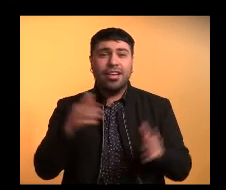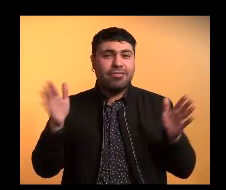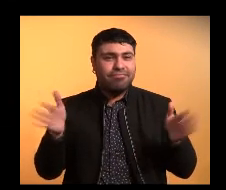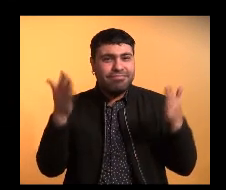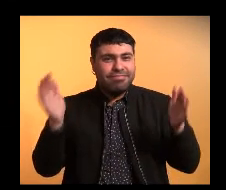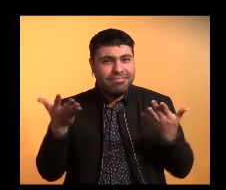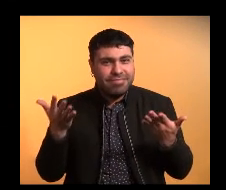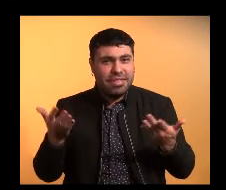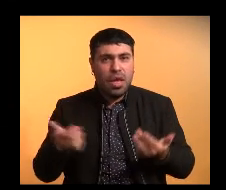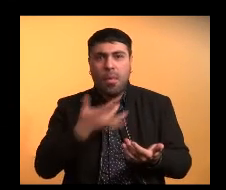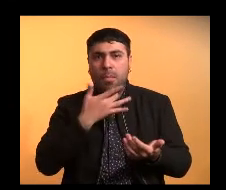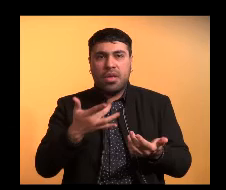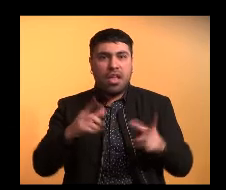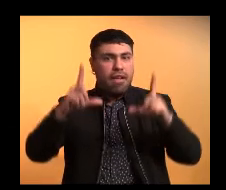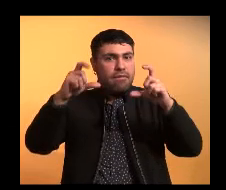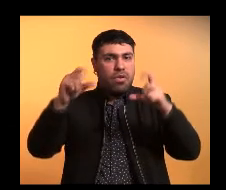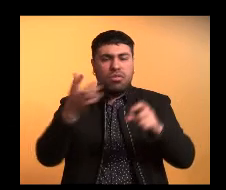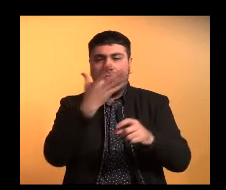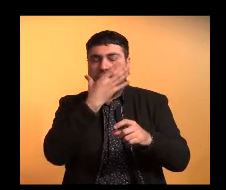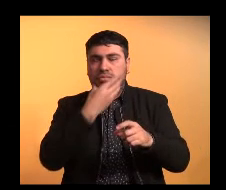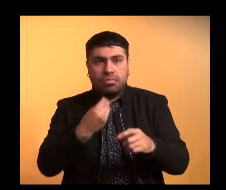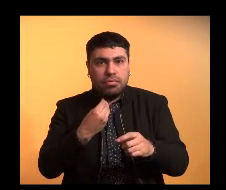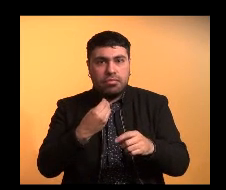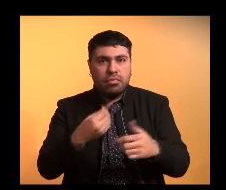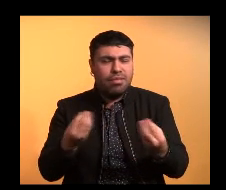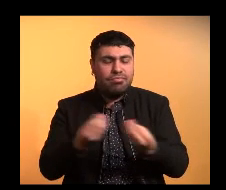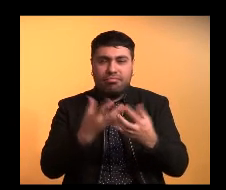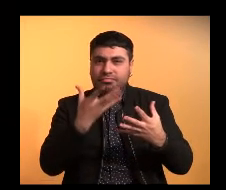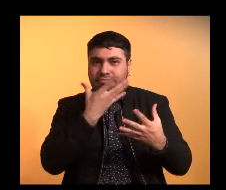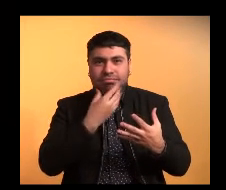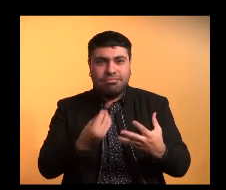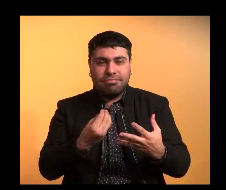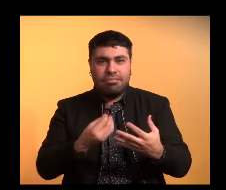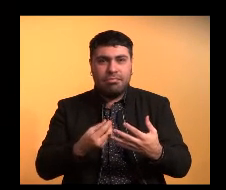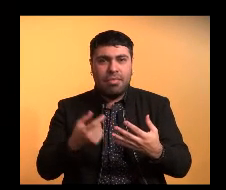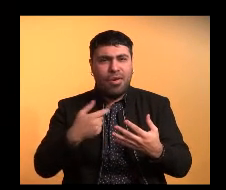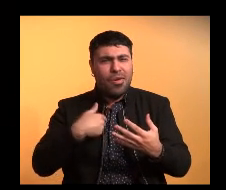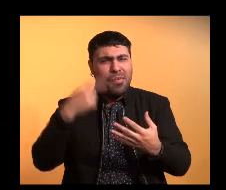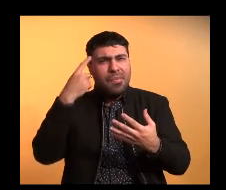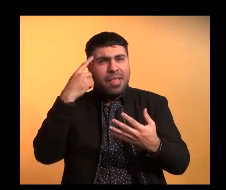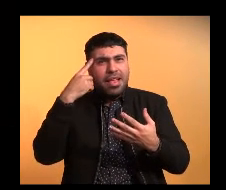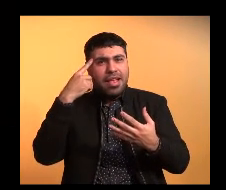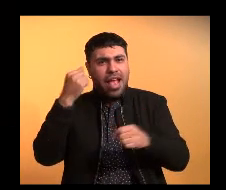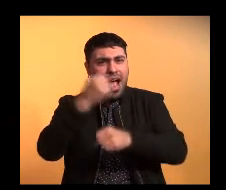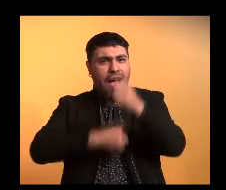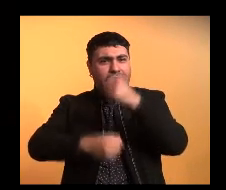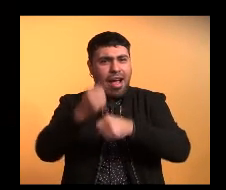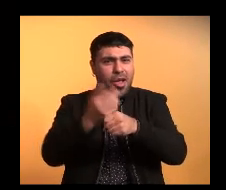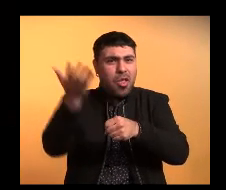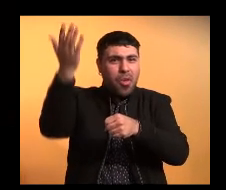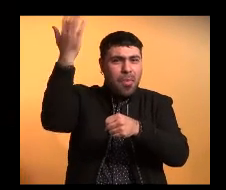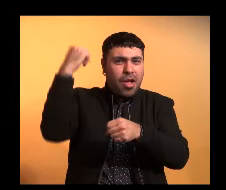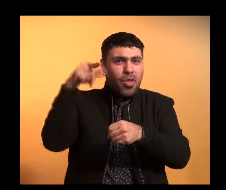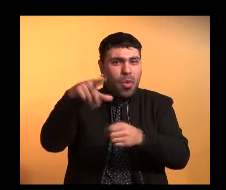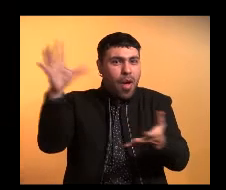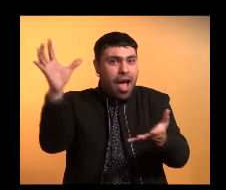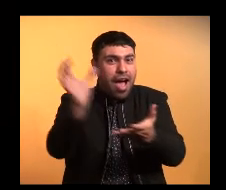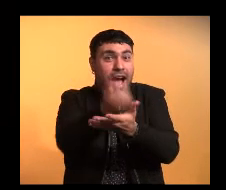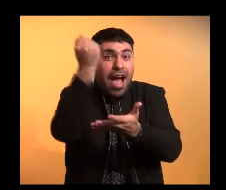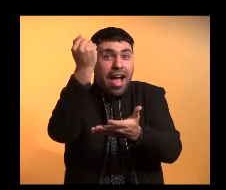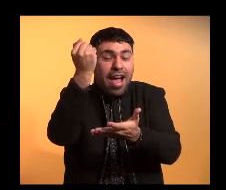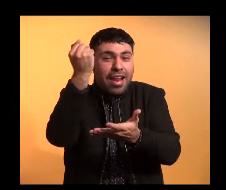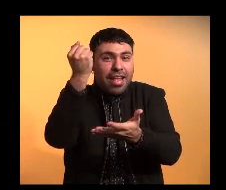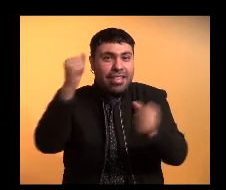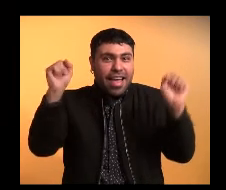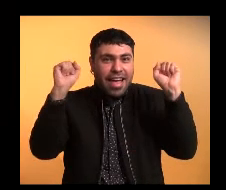comentarte que han estado bien entusiastas la audiencia, han preguntado harto. Sí, ahí estoy mirando las preguntas. De hecho,